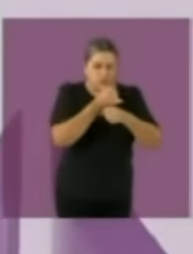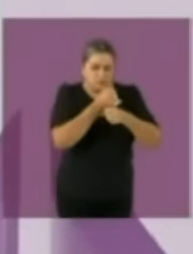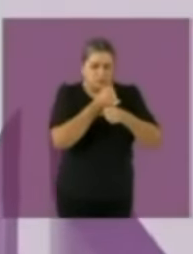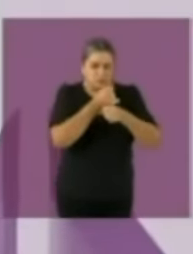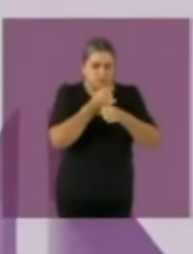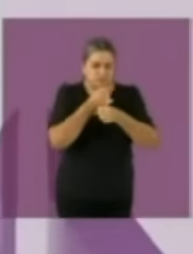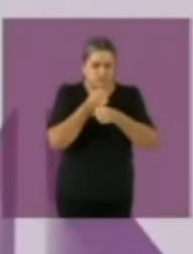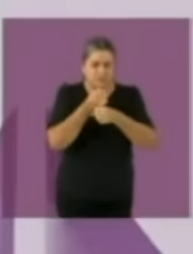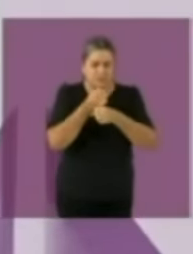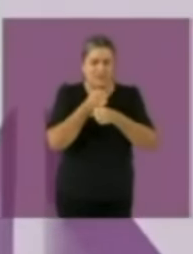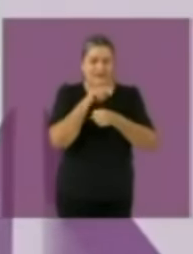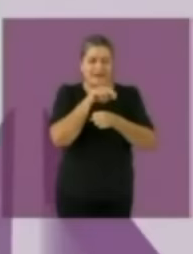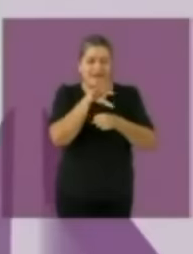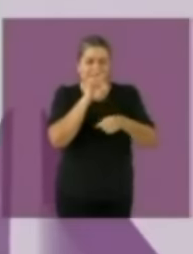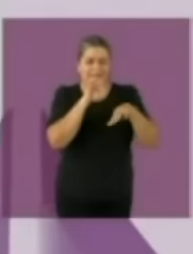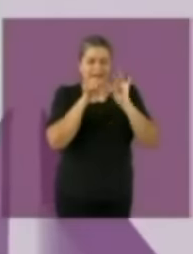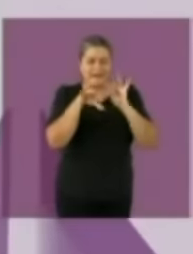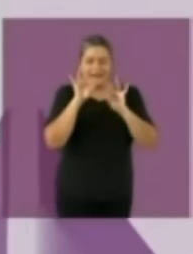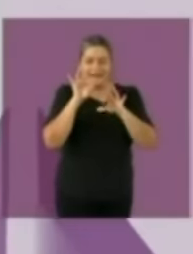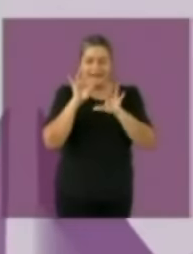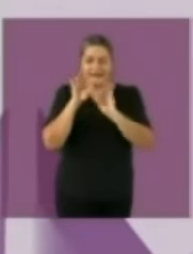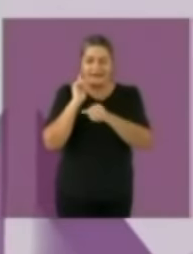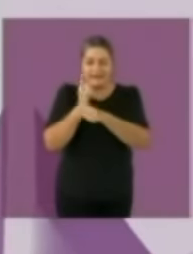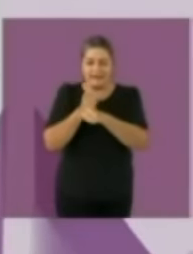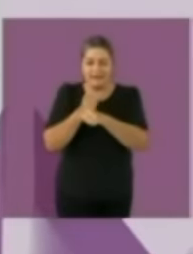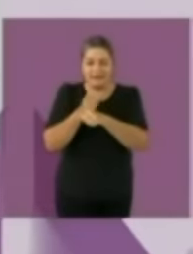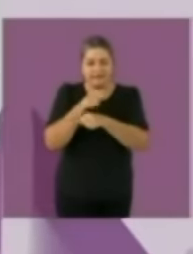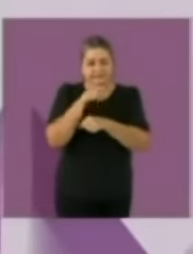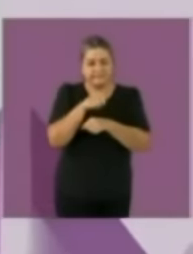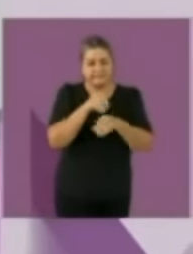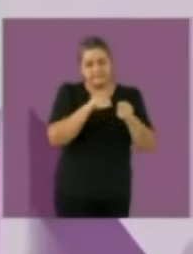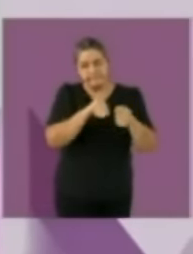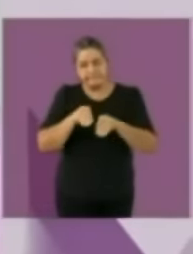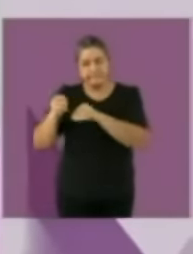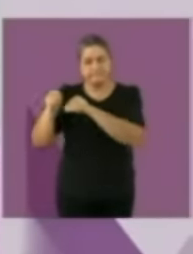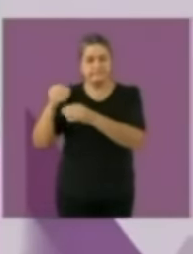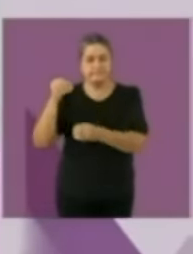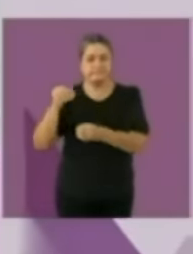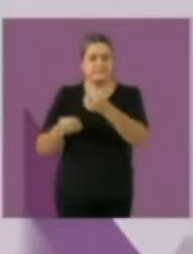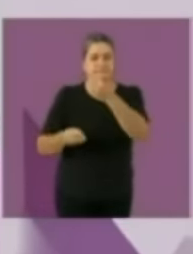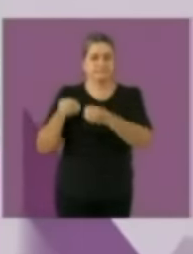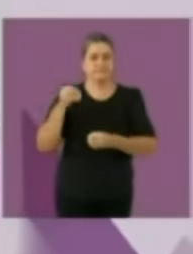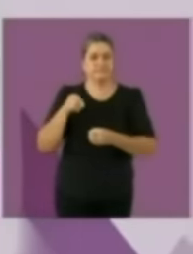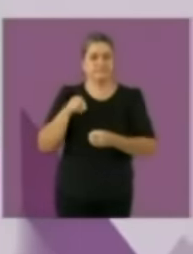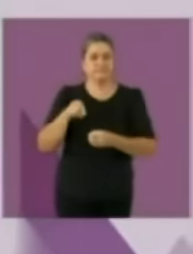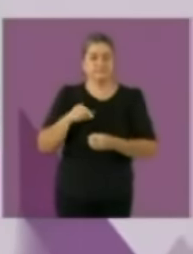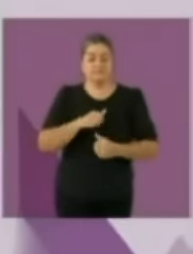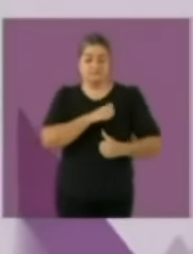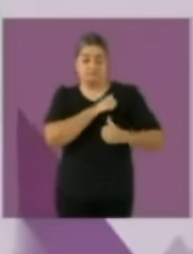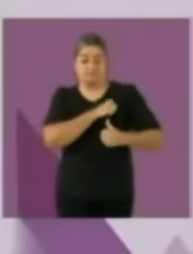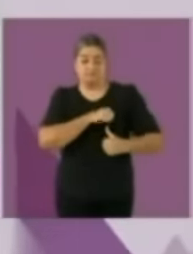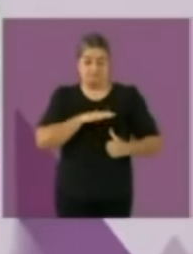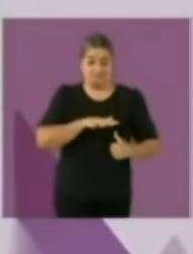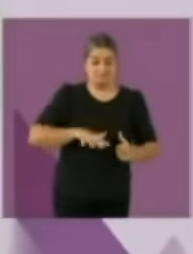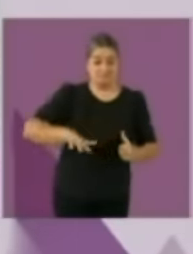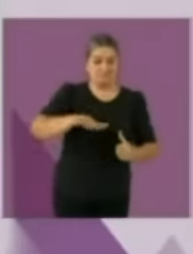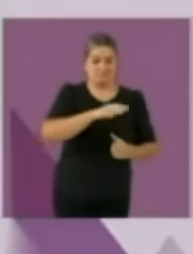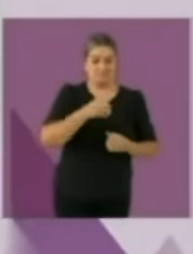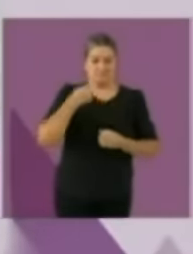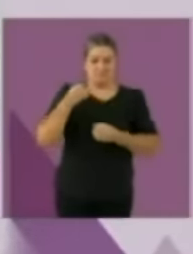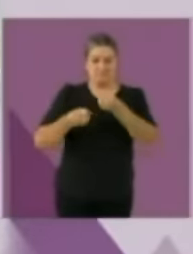ya está que este debate fue una especie de visor general de lo que ha sido la